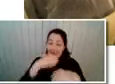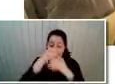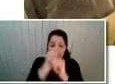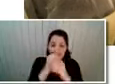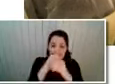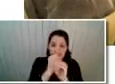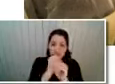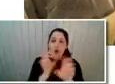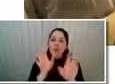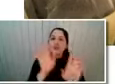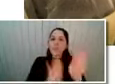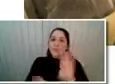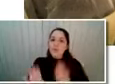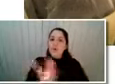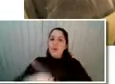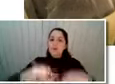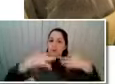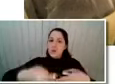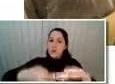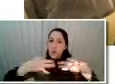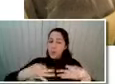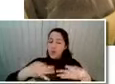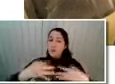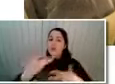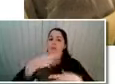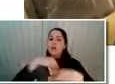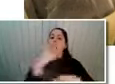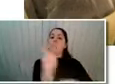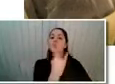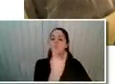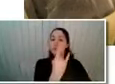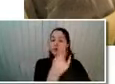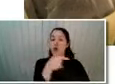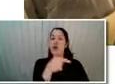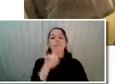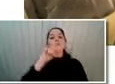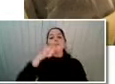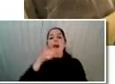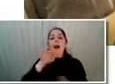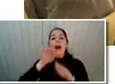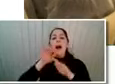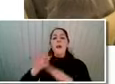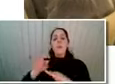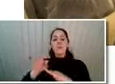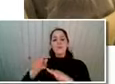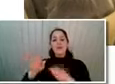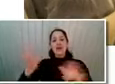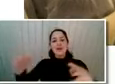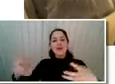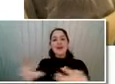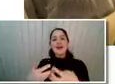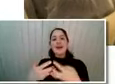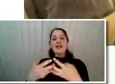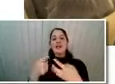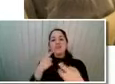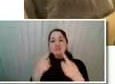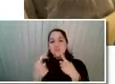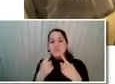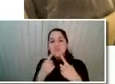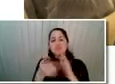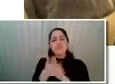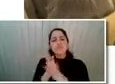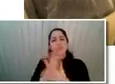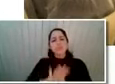infraestructura que había en las universidades para apoyar la red de diagnóstico que existía en los hospitales